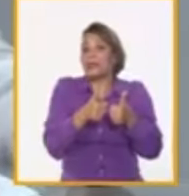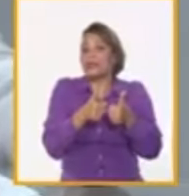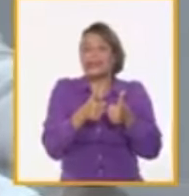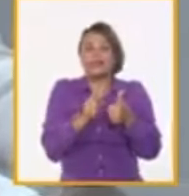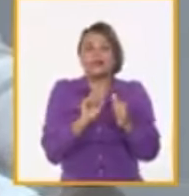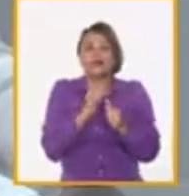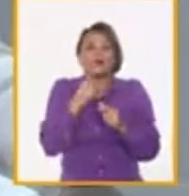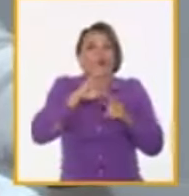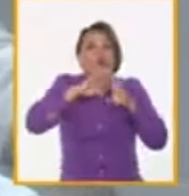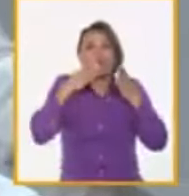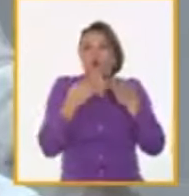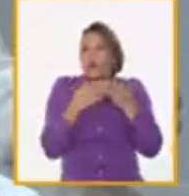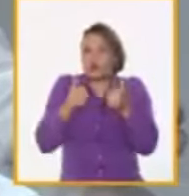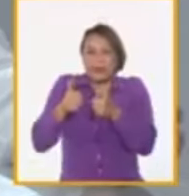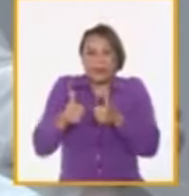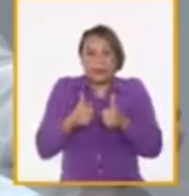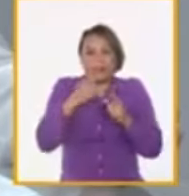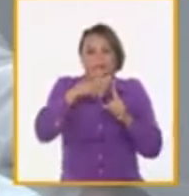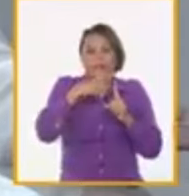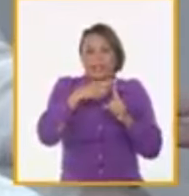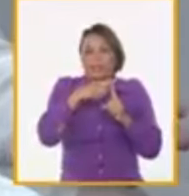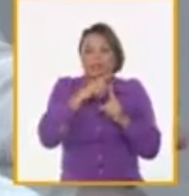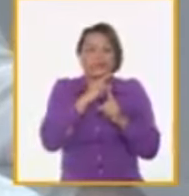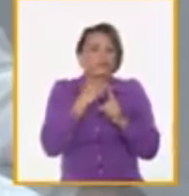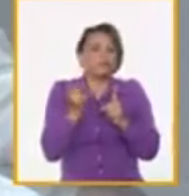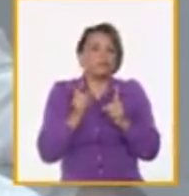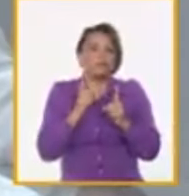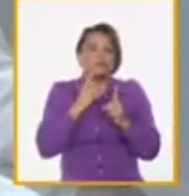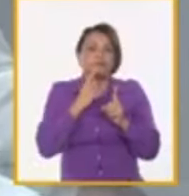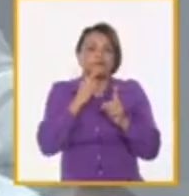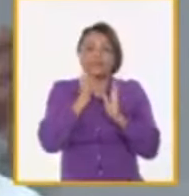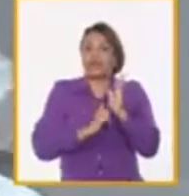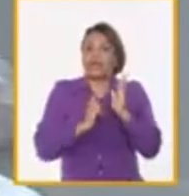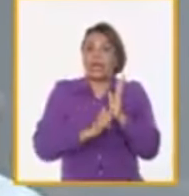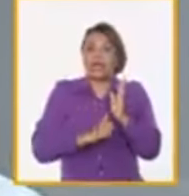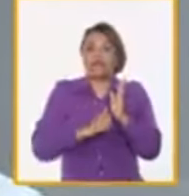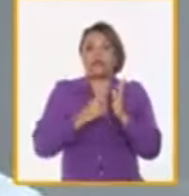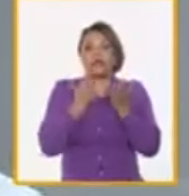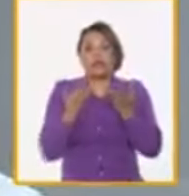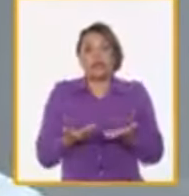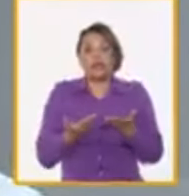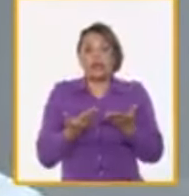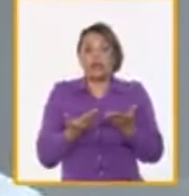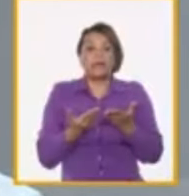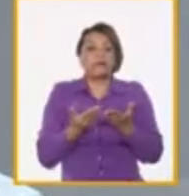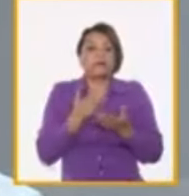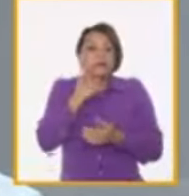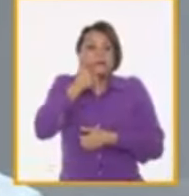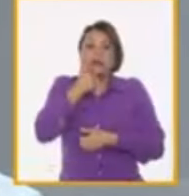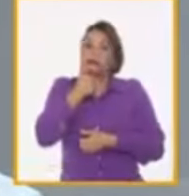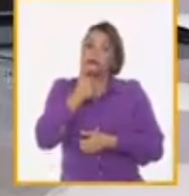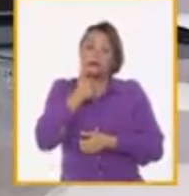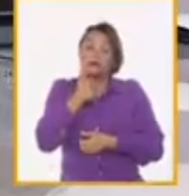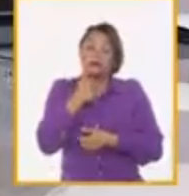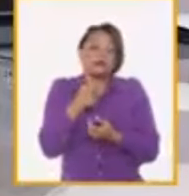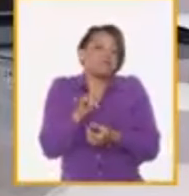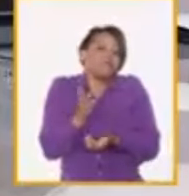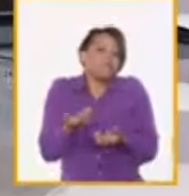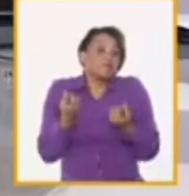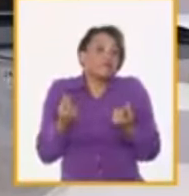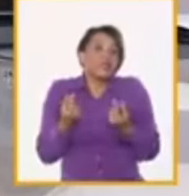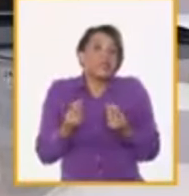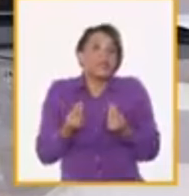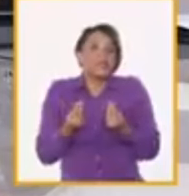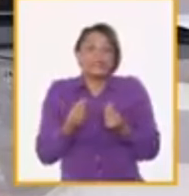los requisitos técnicos de gasto y de carga, pero son los que tenemos y están funcionando. Si a esto le sumamos,